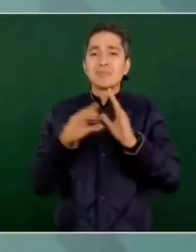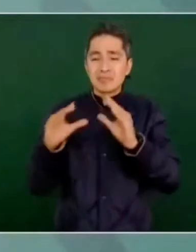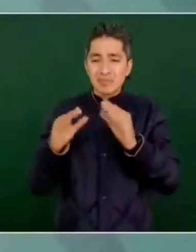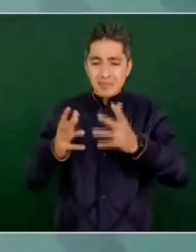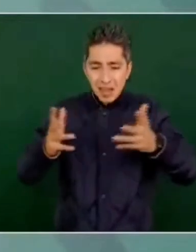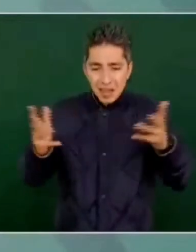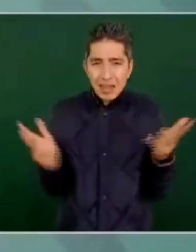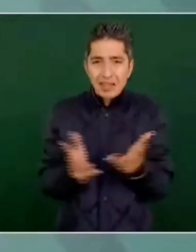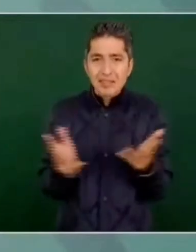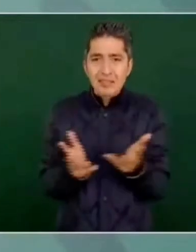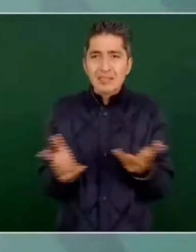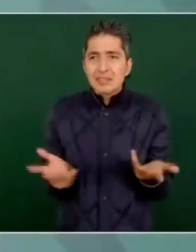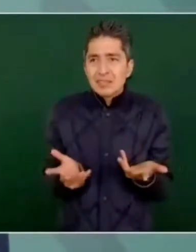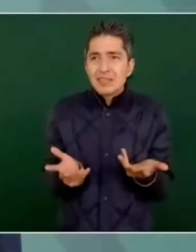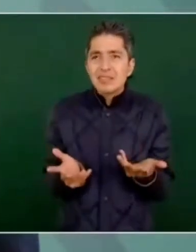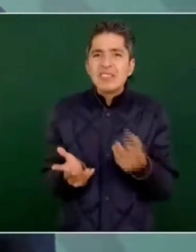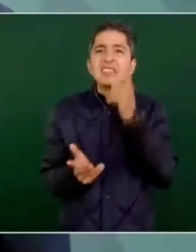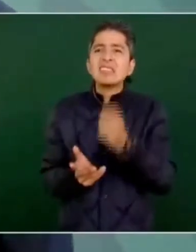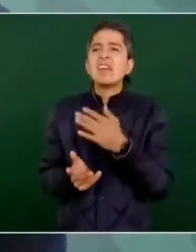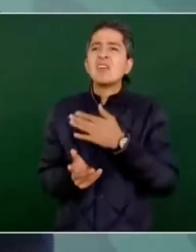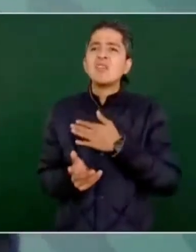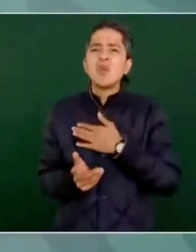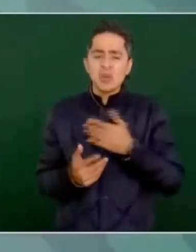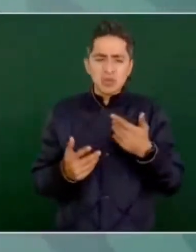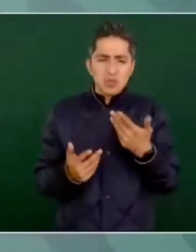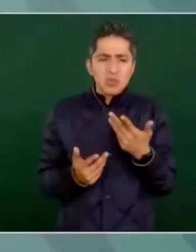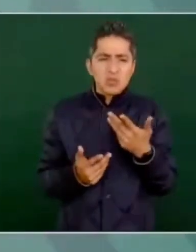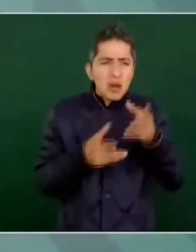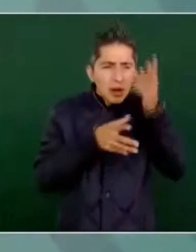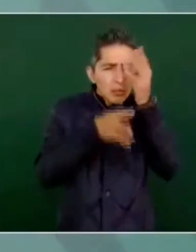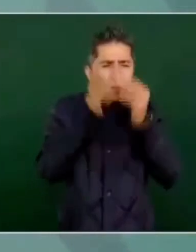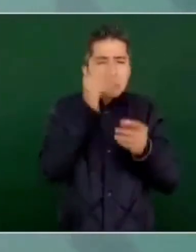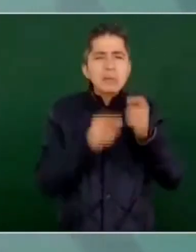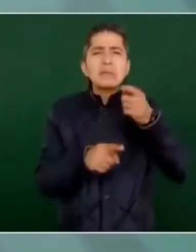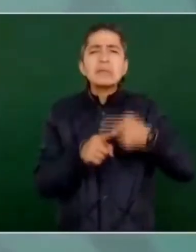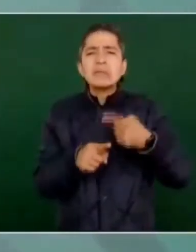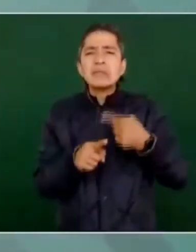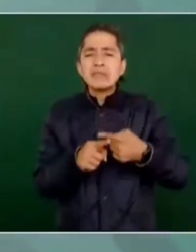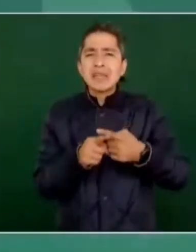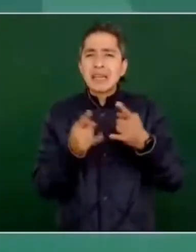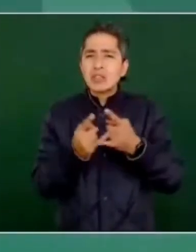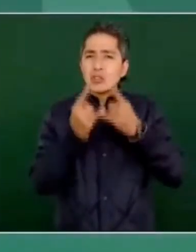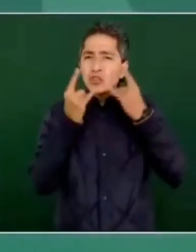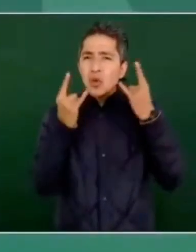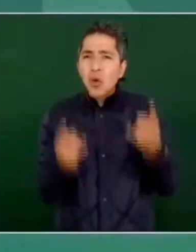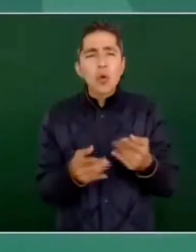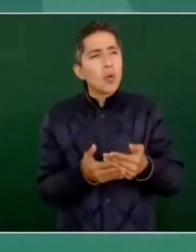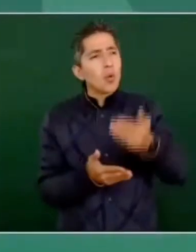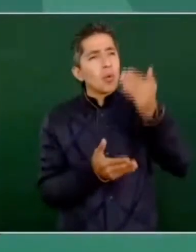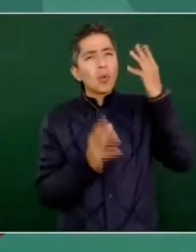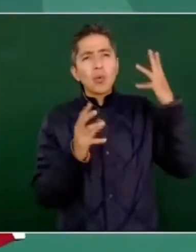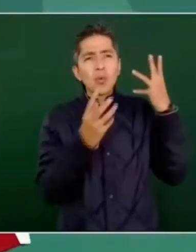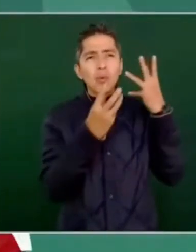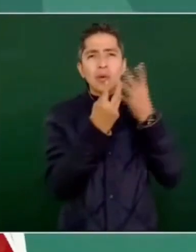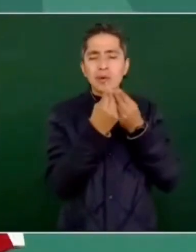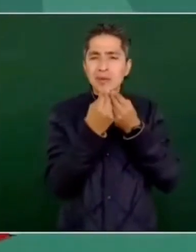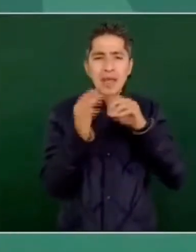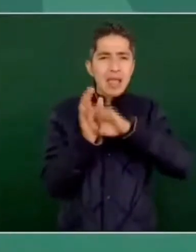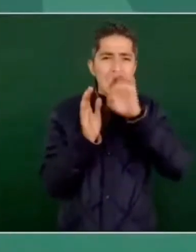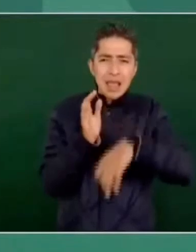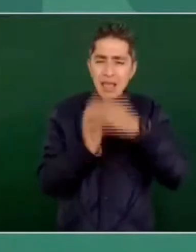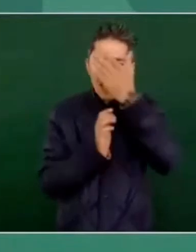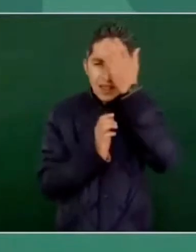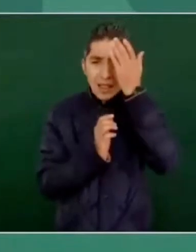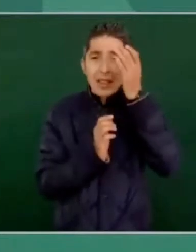aplicar. ¿En qué nos inspiramos en nuestra historia fecunda? En los ejemplos de Hidalgo,